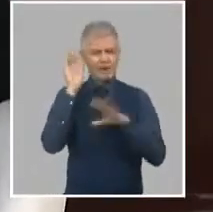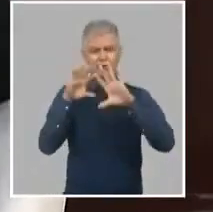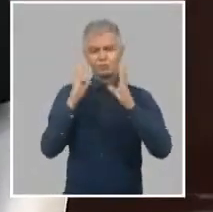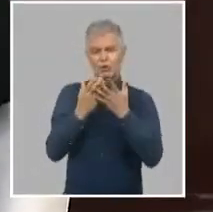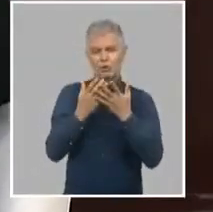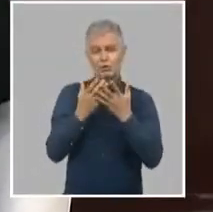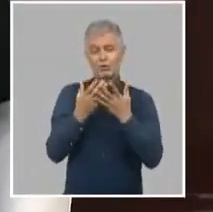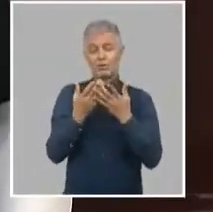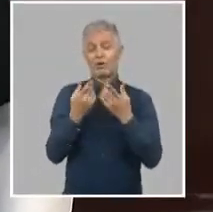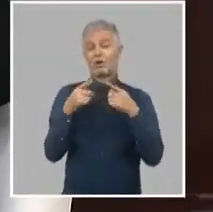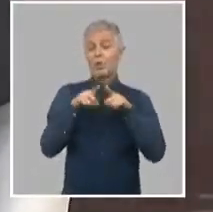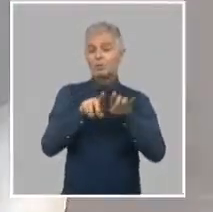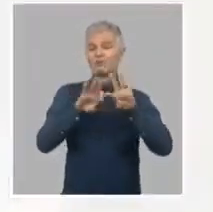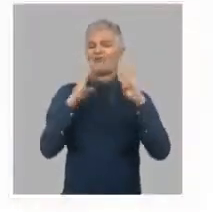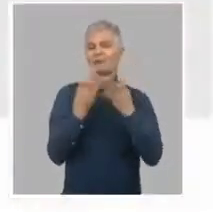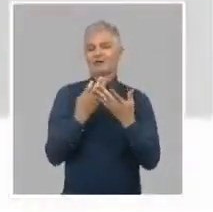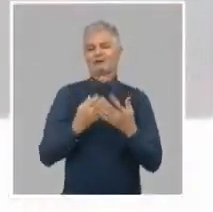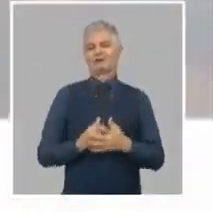no están sus familias.